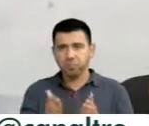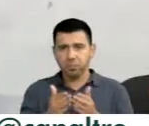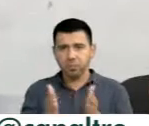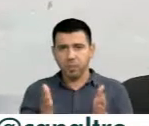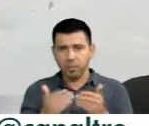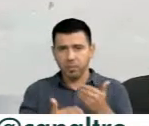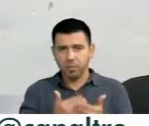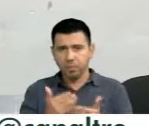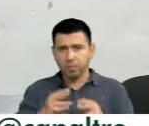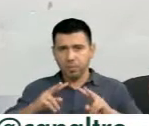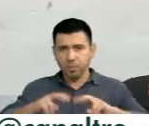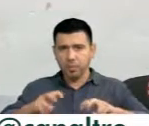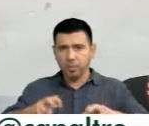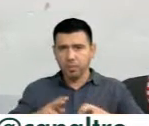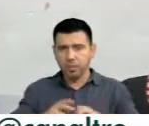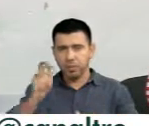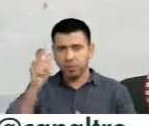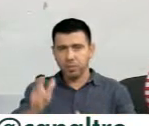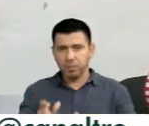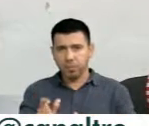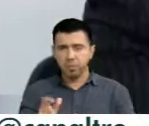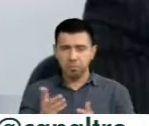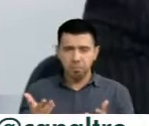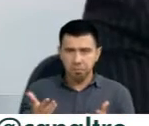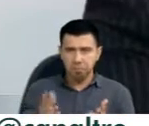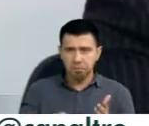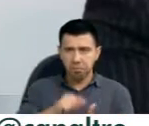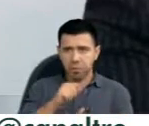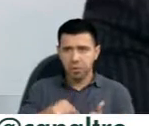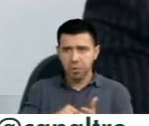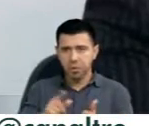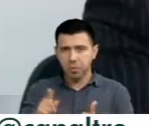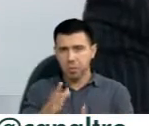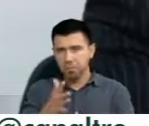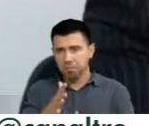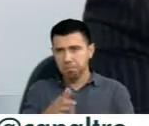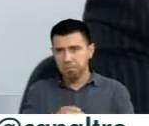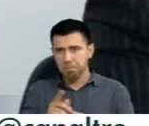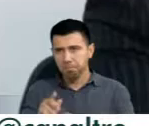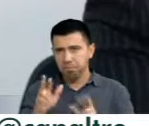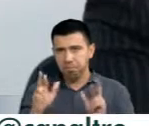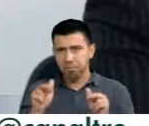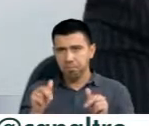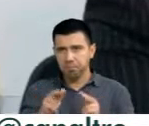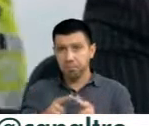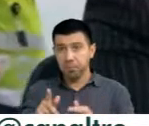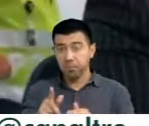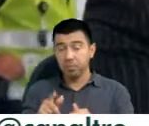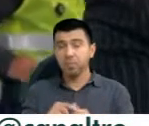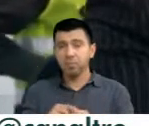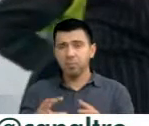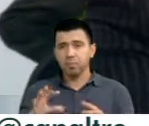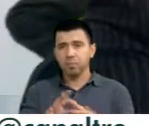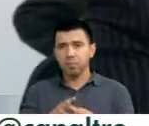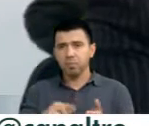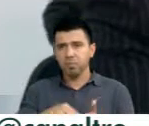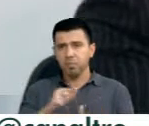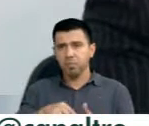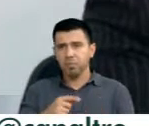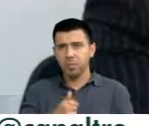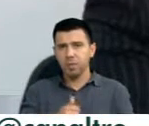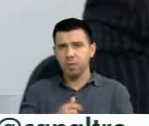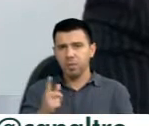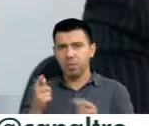exfuncionario por presuntas irregularidades en el contrato suscrito con Ciatrans SAS, según el ente de